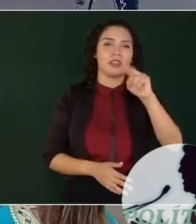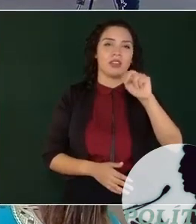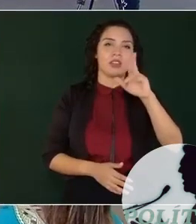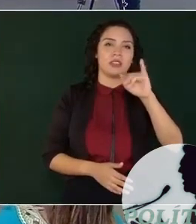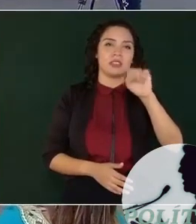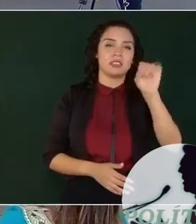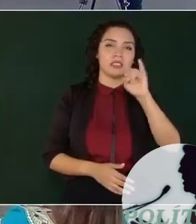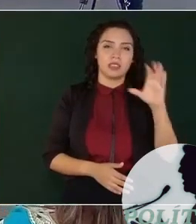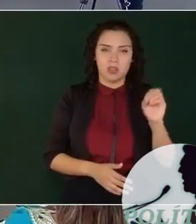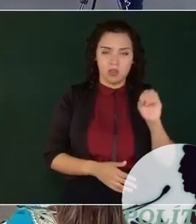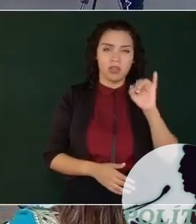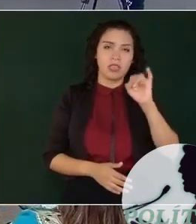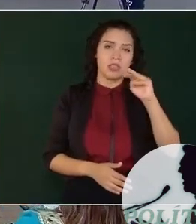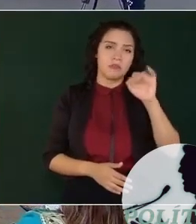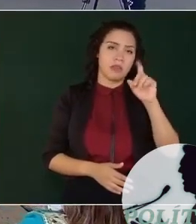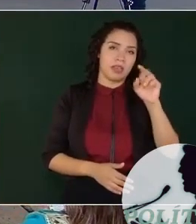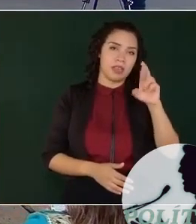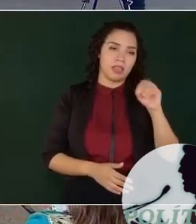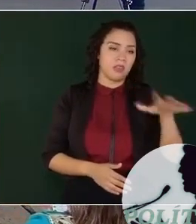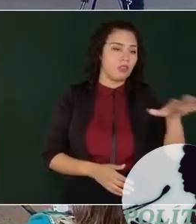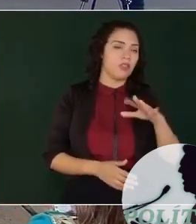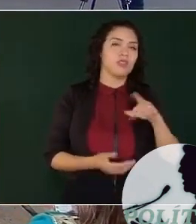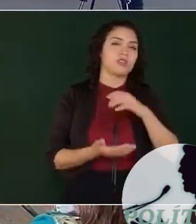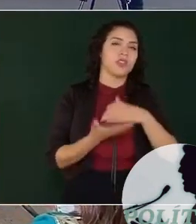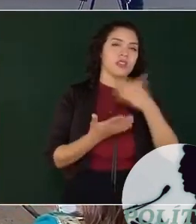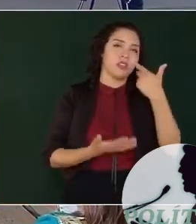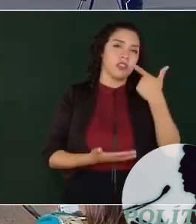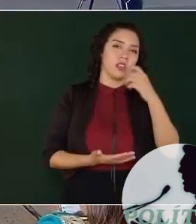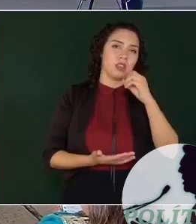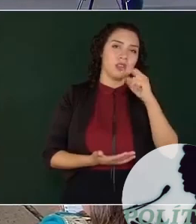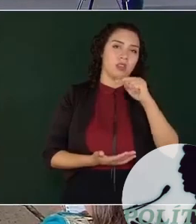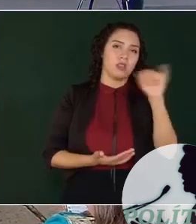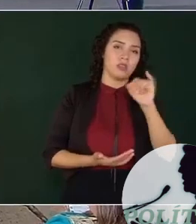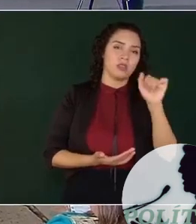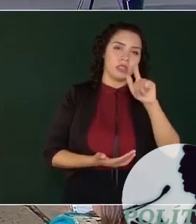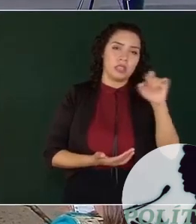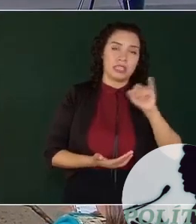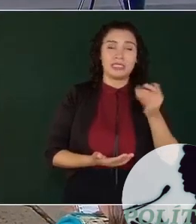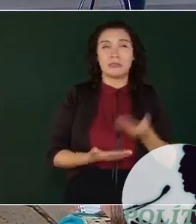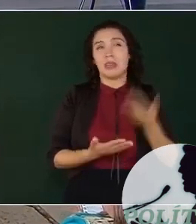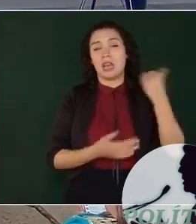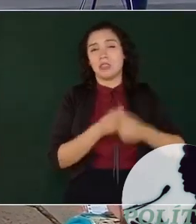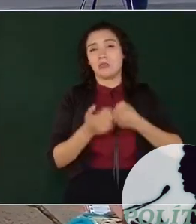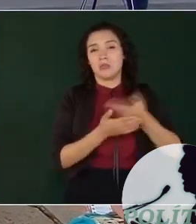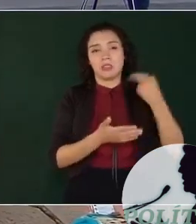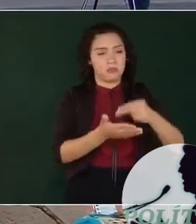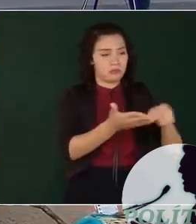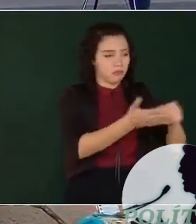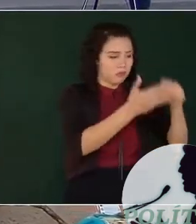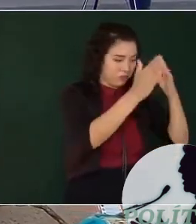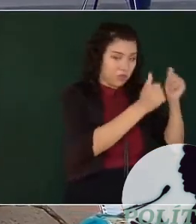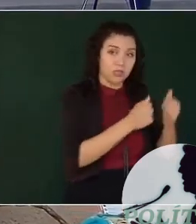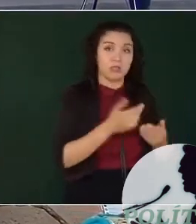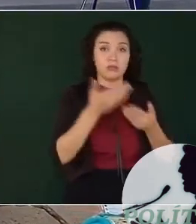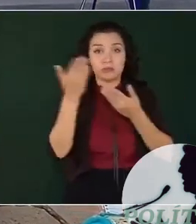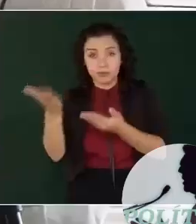un decreto en donde pues estaban haciendo esa solicitud. Este decreto fue firmado por